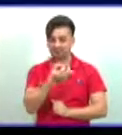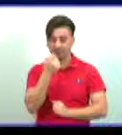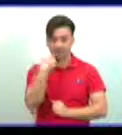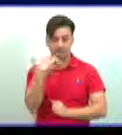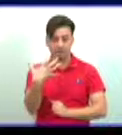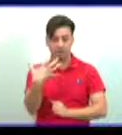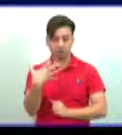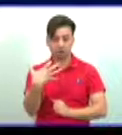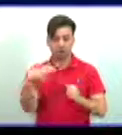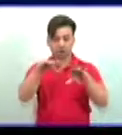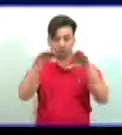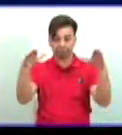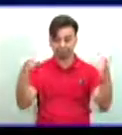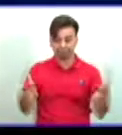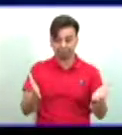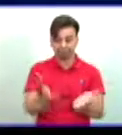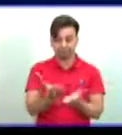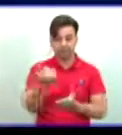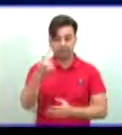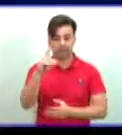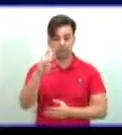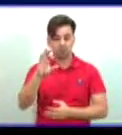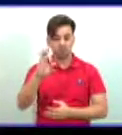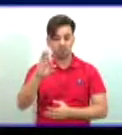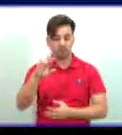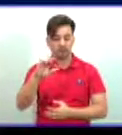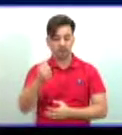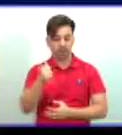protección ante los efectos contaminantes.